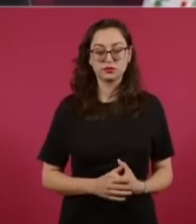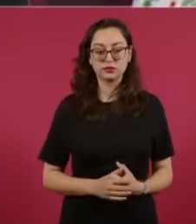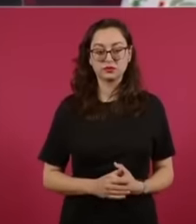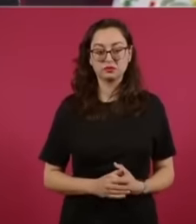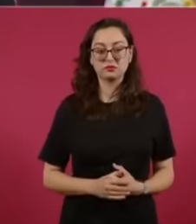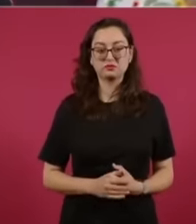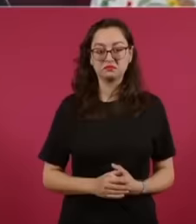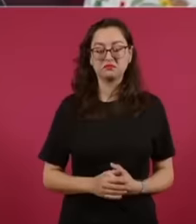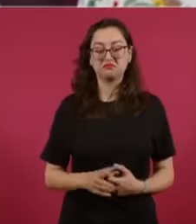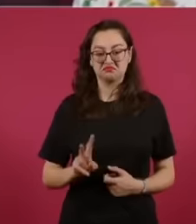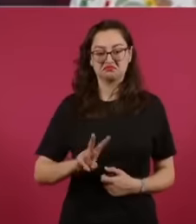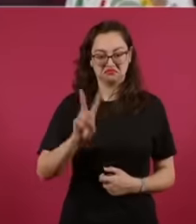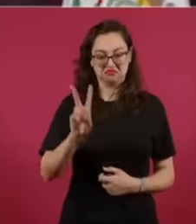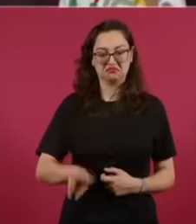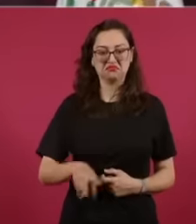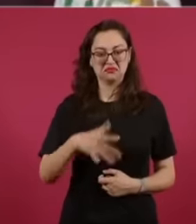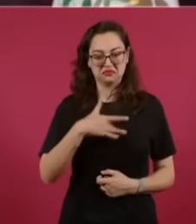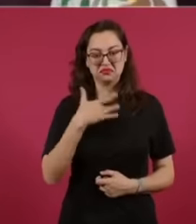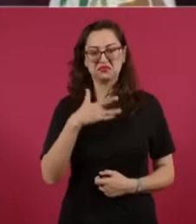elevado el nivel